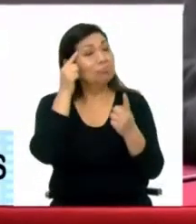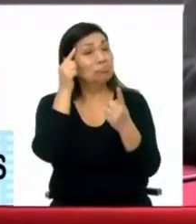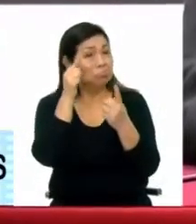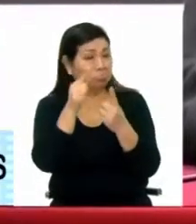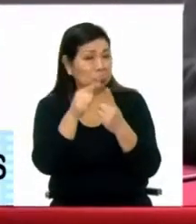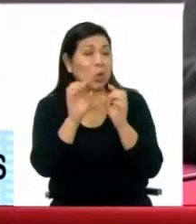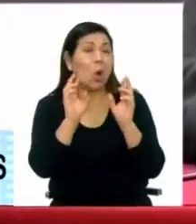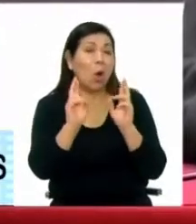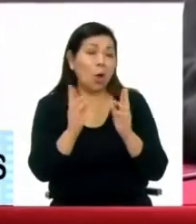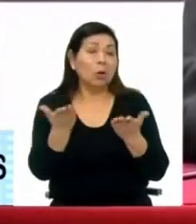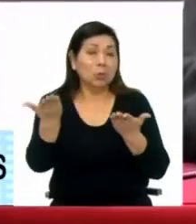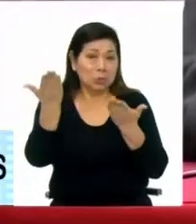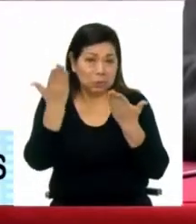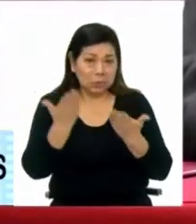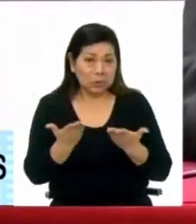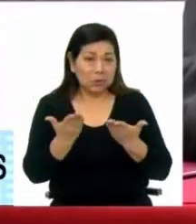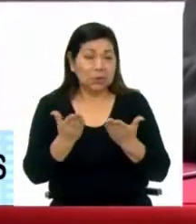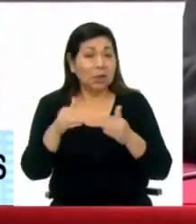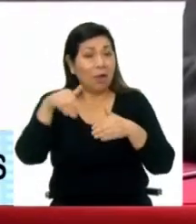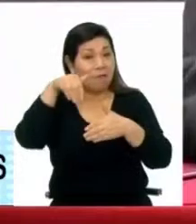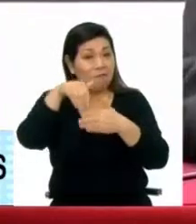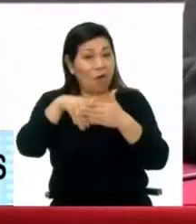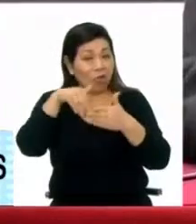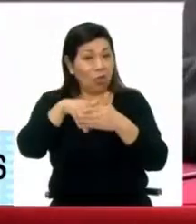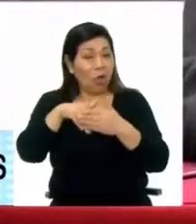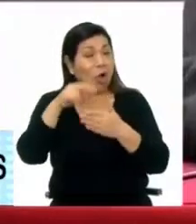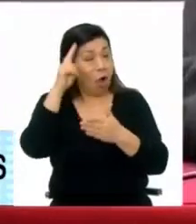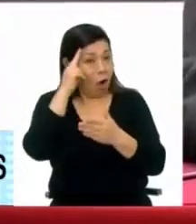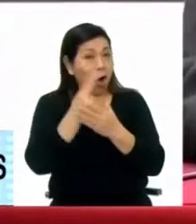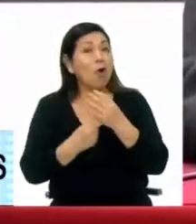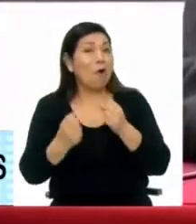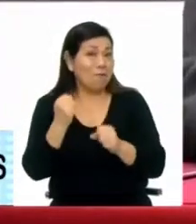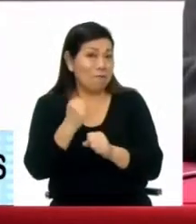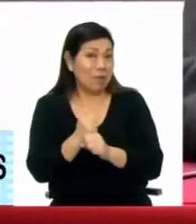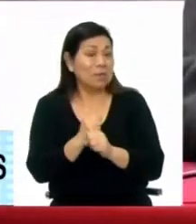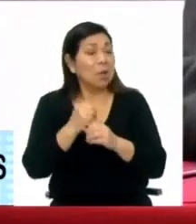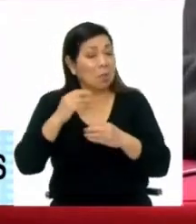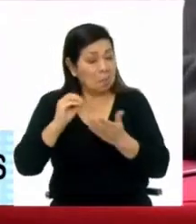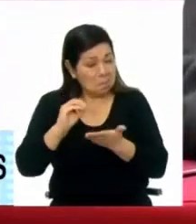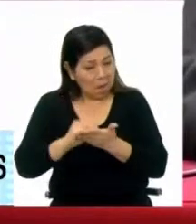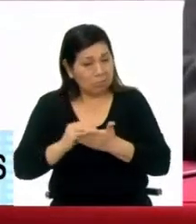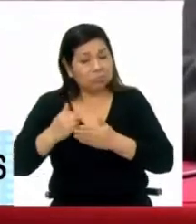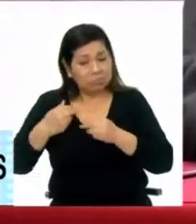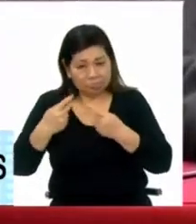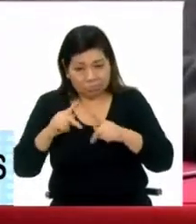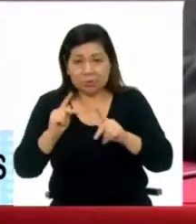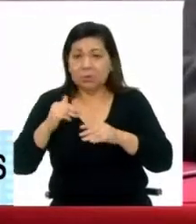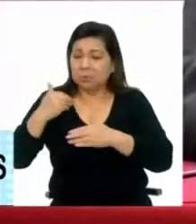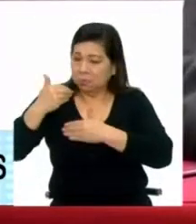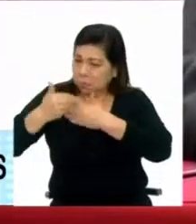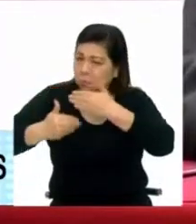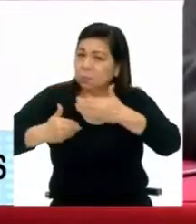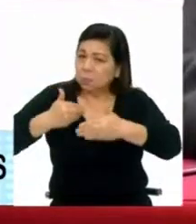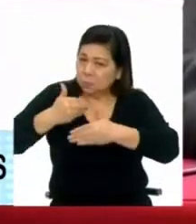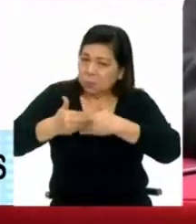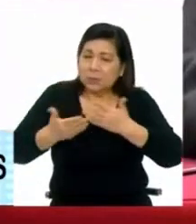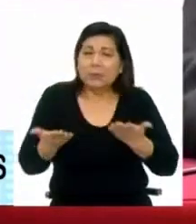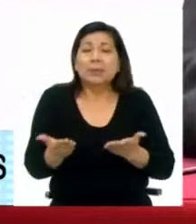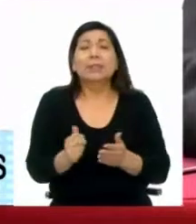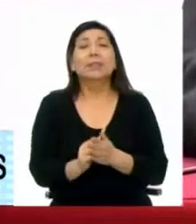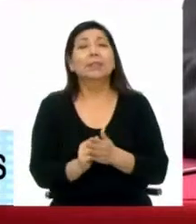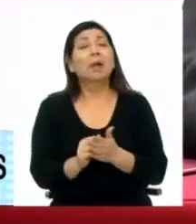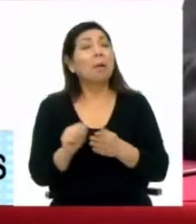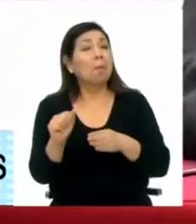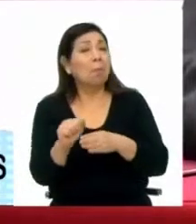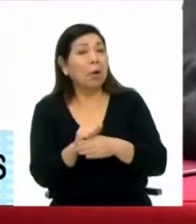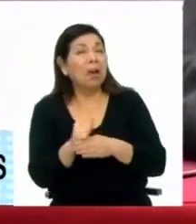objetiva ojalá nos puedan otorgar este voto de confianza que nos permite además avanzar y poner, digamos,